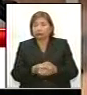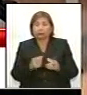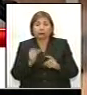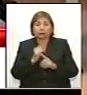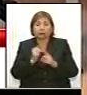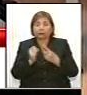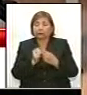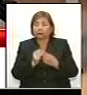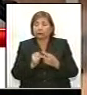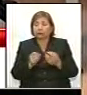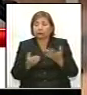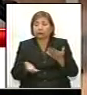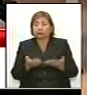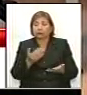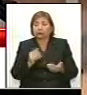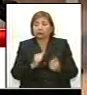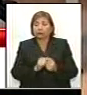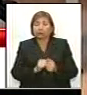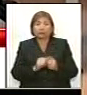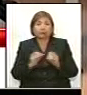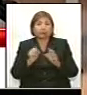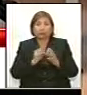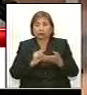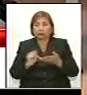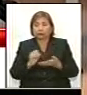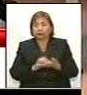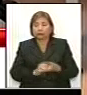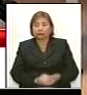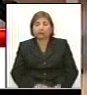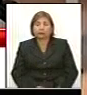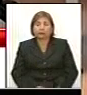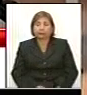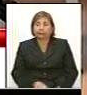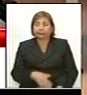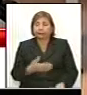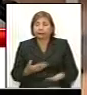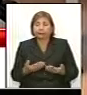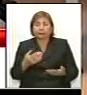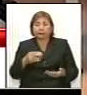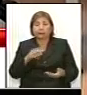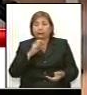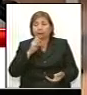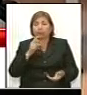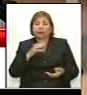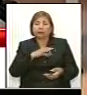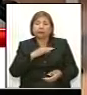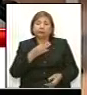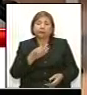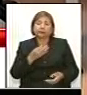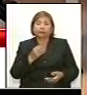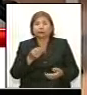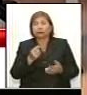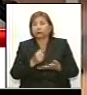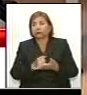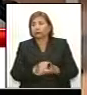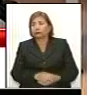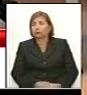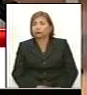relación probablemente asimétrica, ¿no es cierto? O sea, del padre espiritual o del apóstol